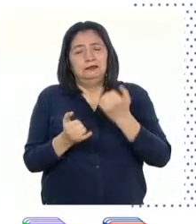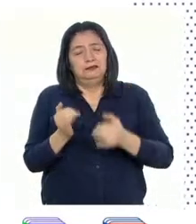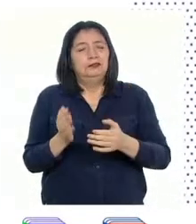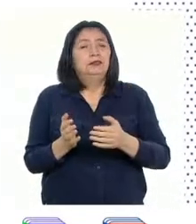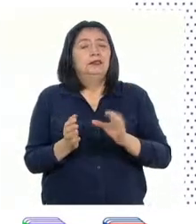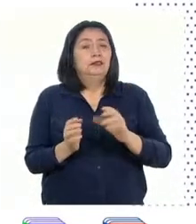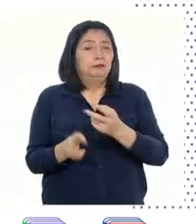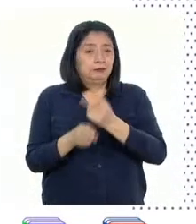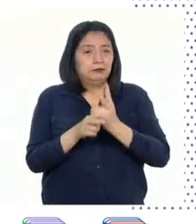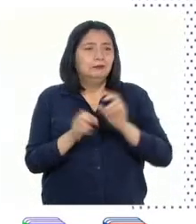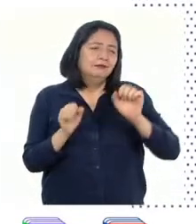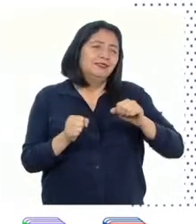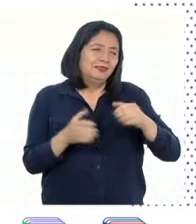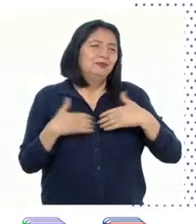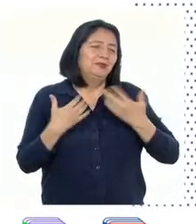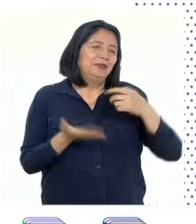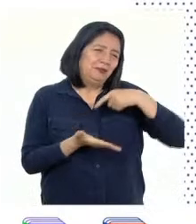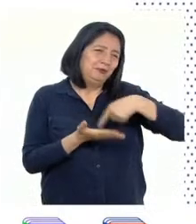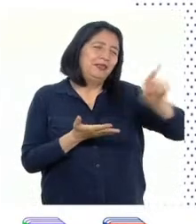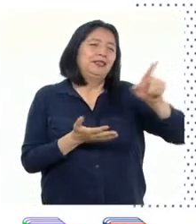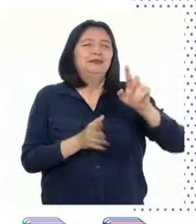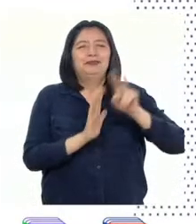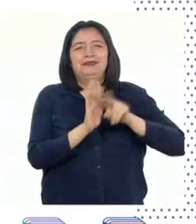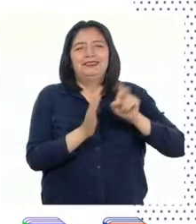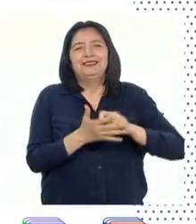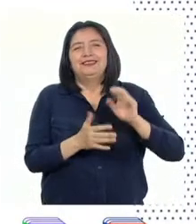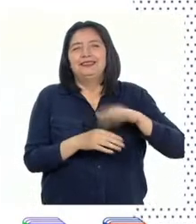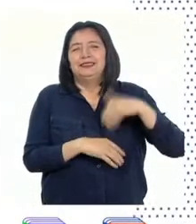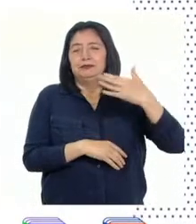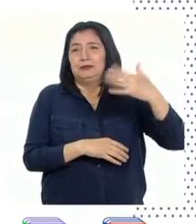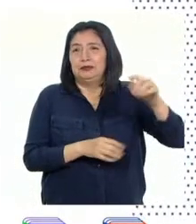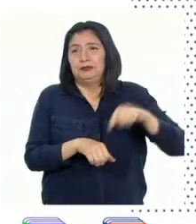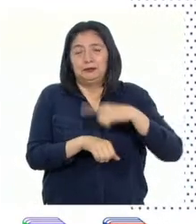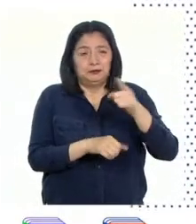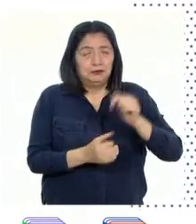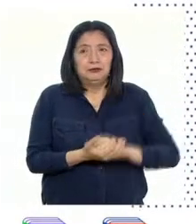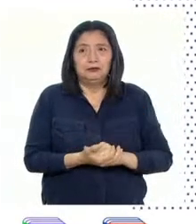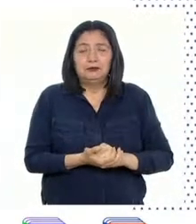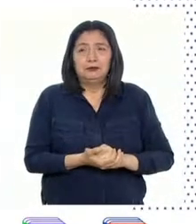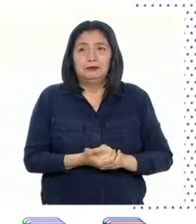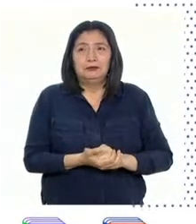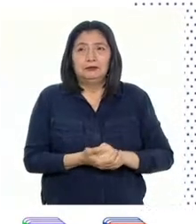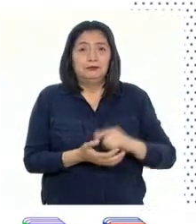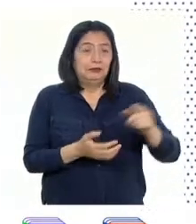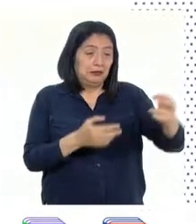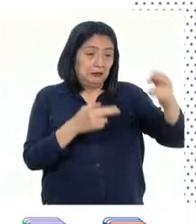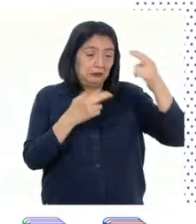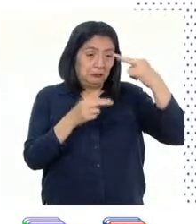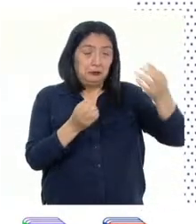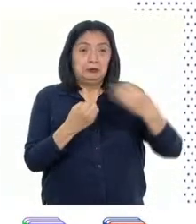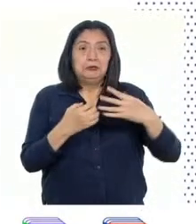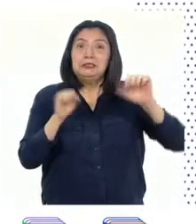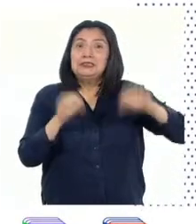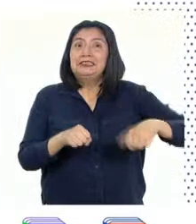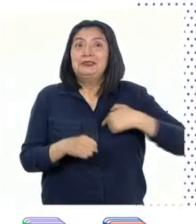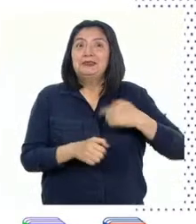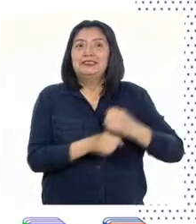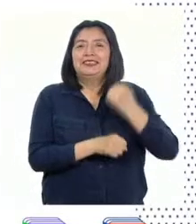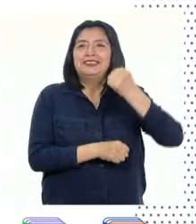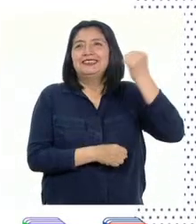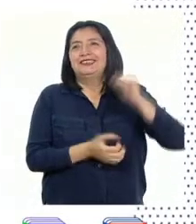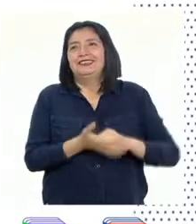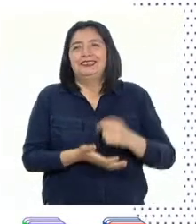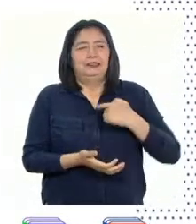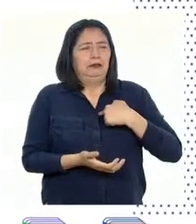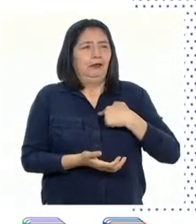y gracias a eso pude enviar mi video. Luego, después de unas horas, me llega la noticia de que había ganado.